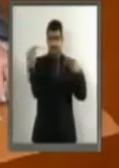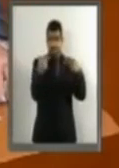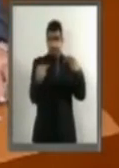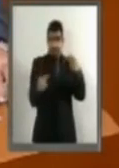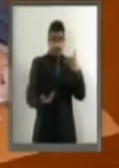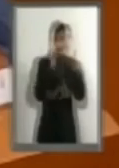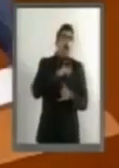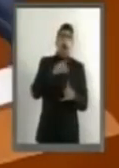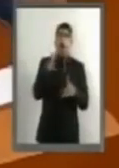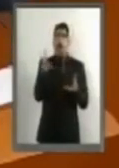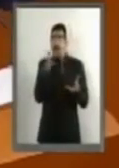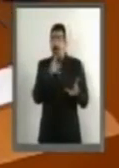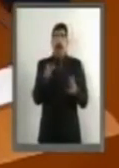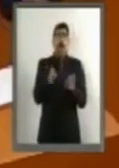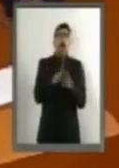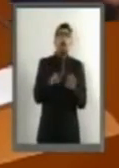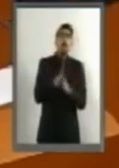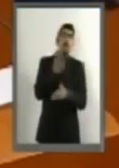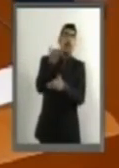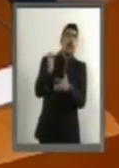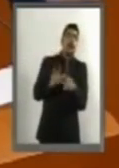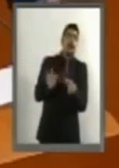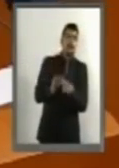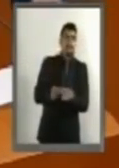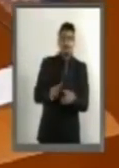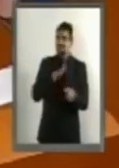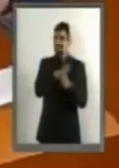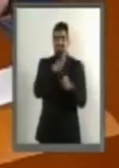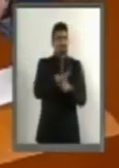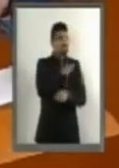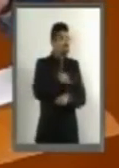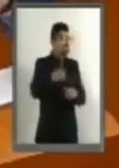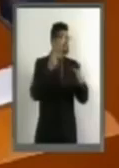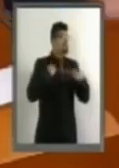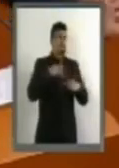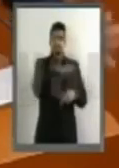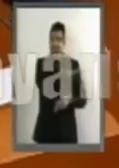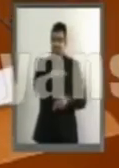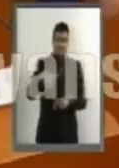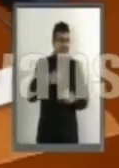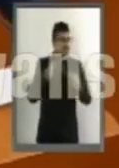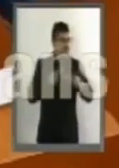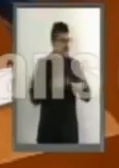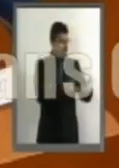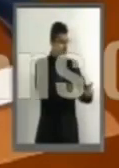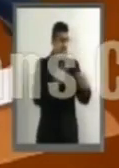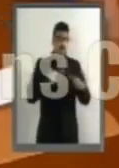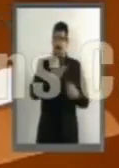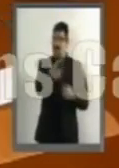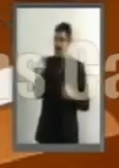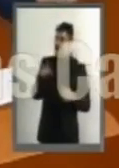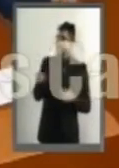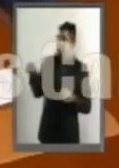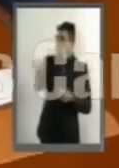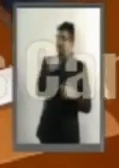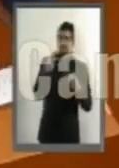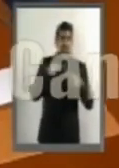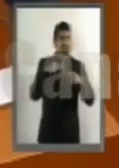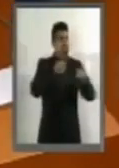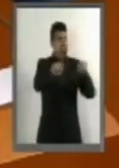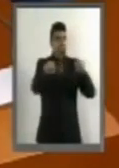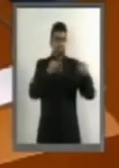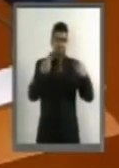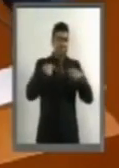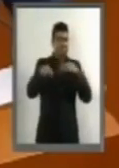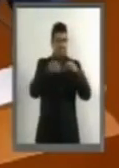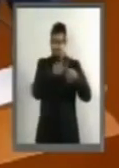tribunal. Cualquier ciudadano, cualquiera de la calle, el obrero, el campesino, cualquiera,